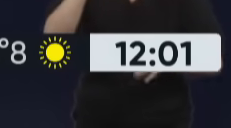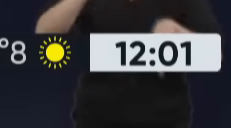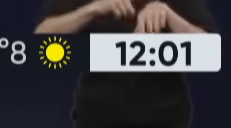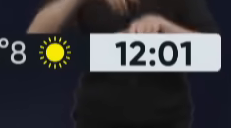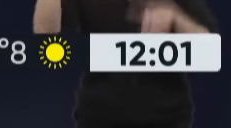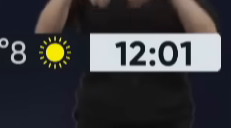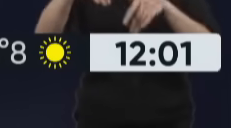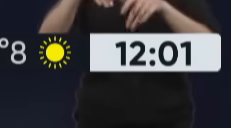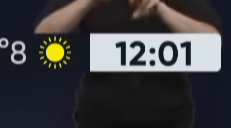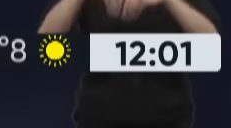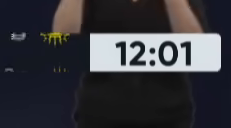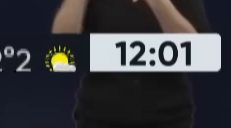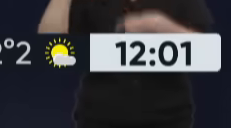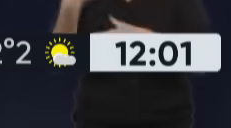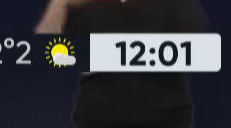viendo,